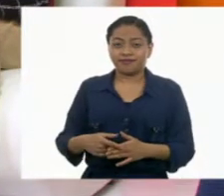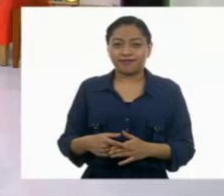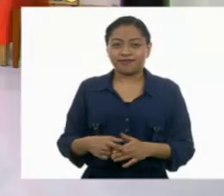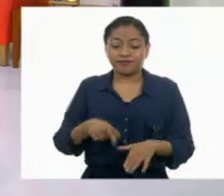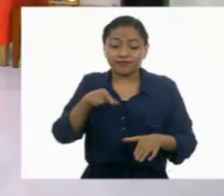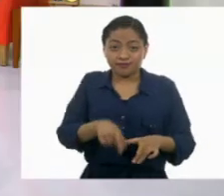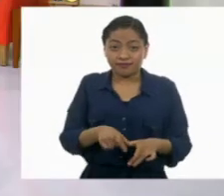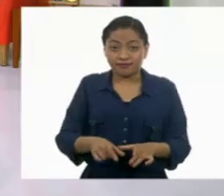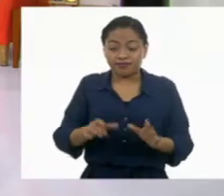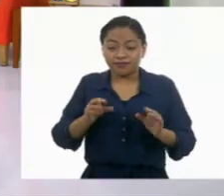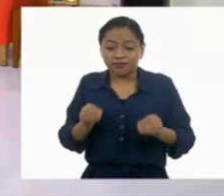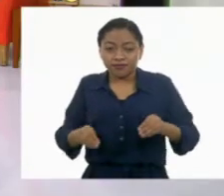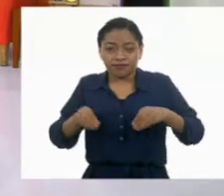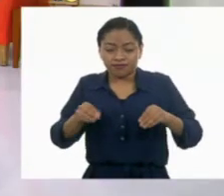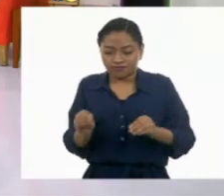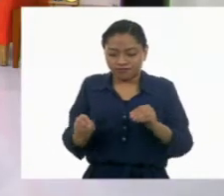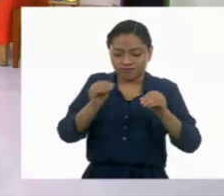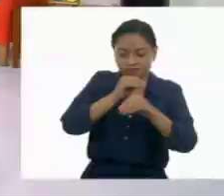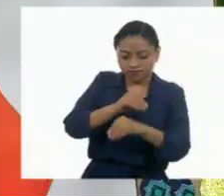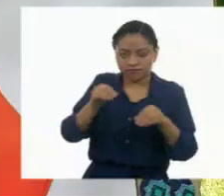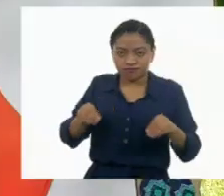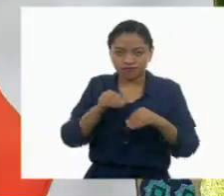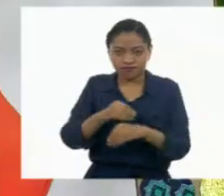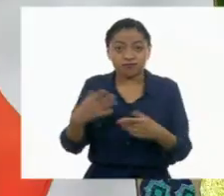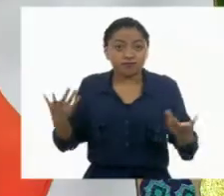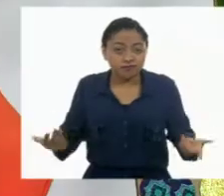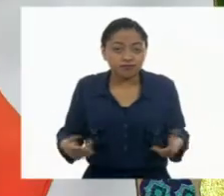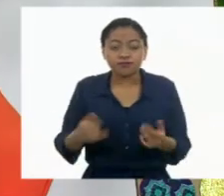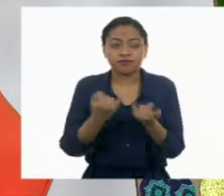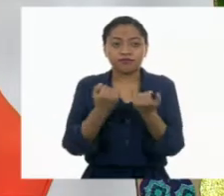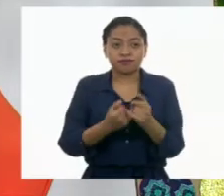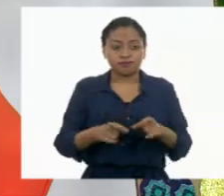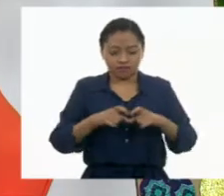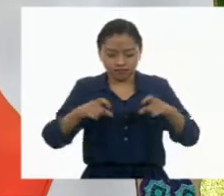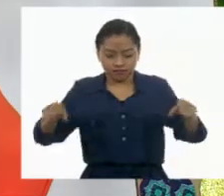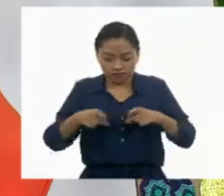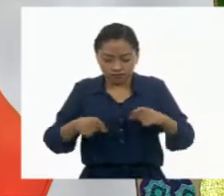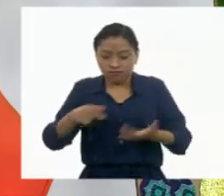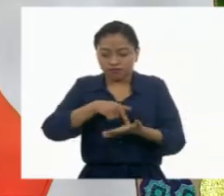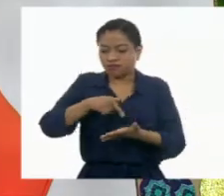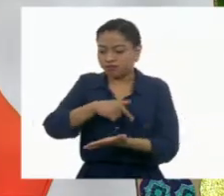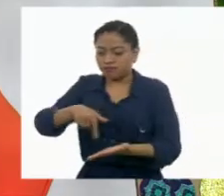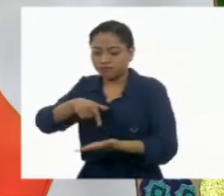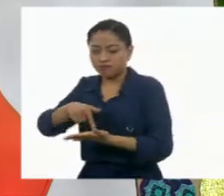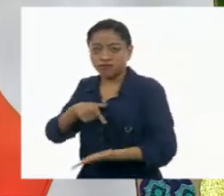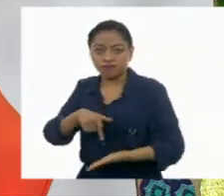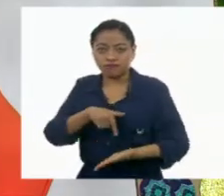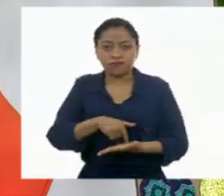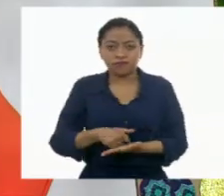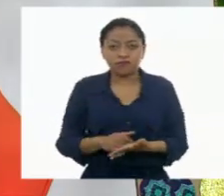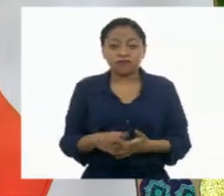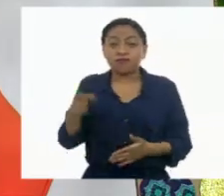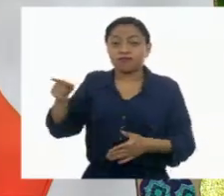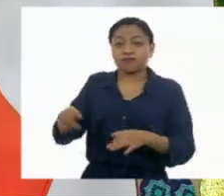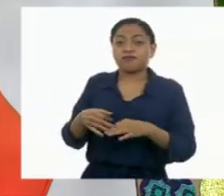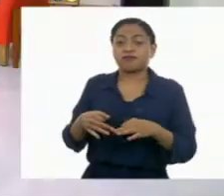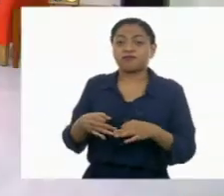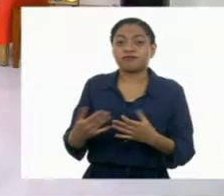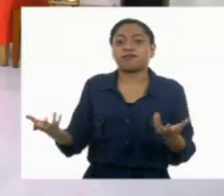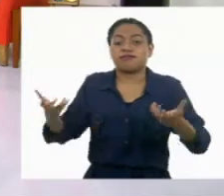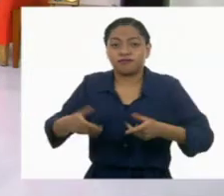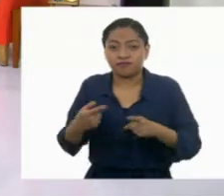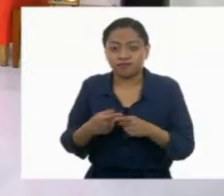y movimiento. Entonces, igual va a ocupar las mismas posiciones y lo vamos a empezar a trabajar en una posición